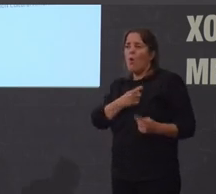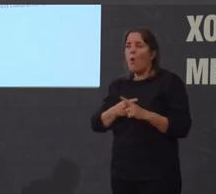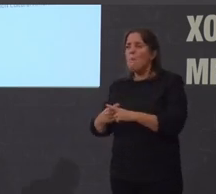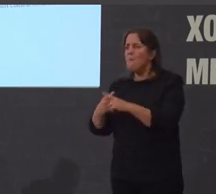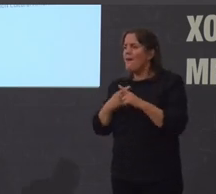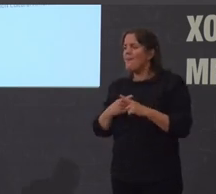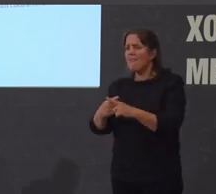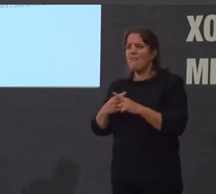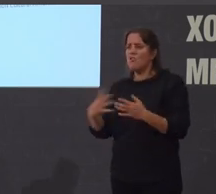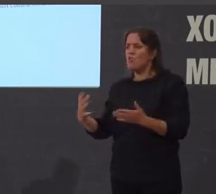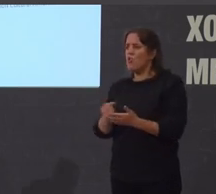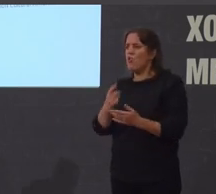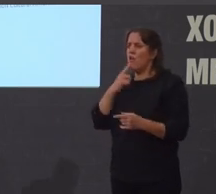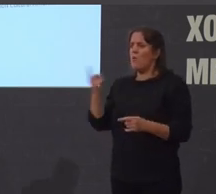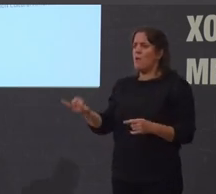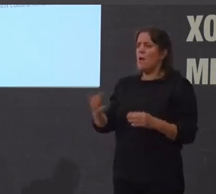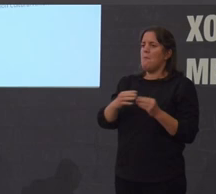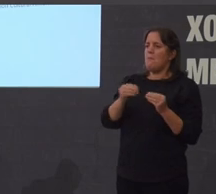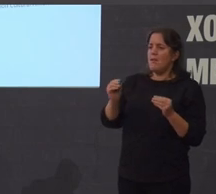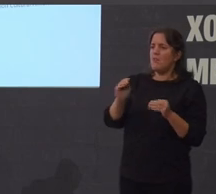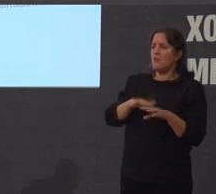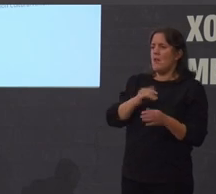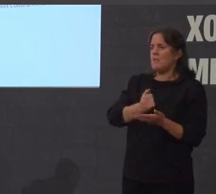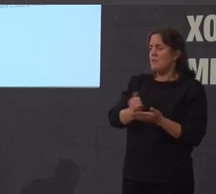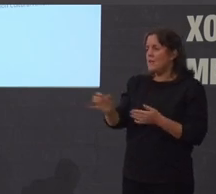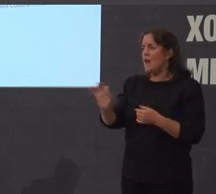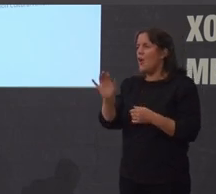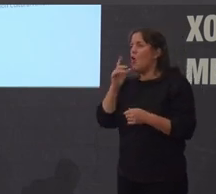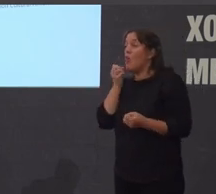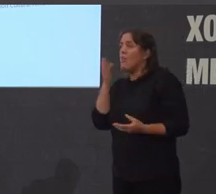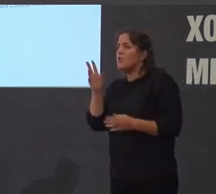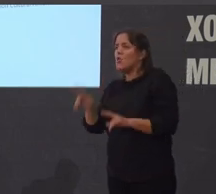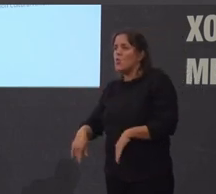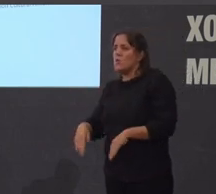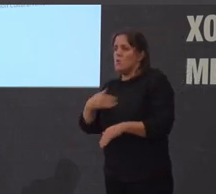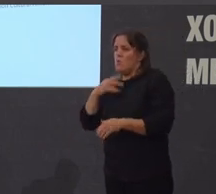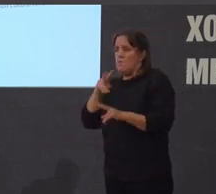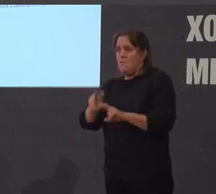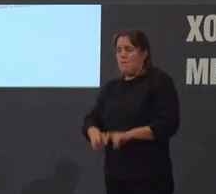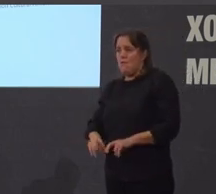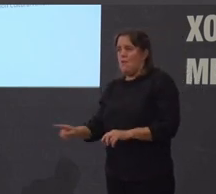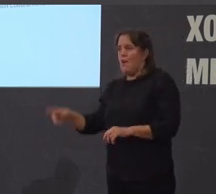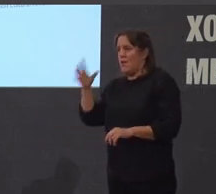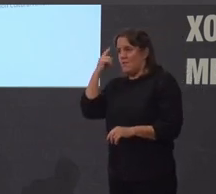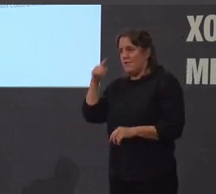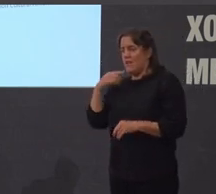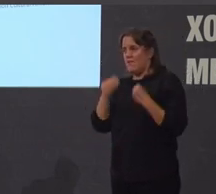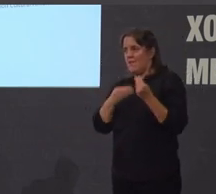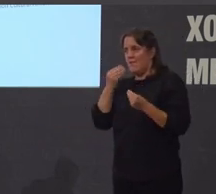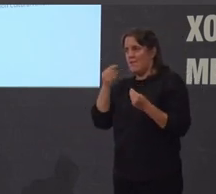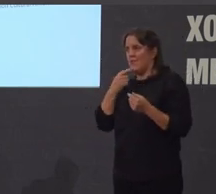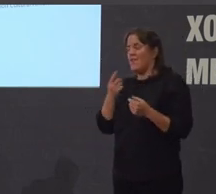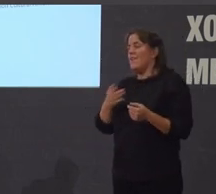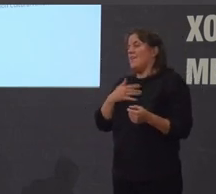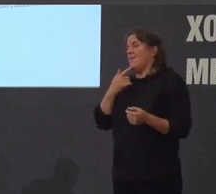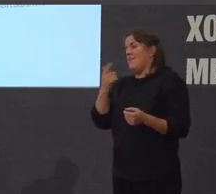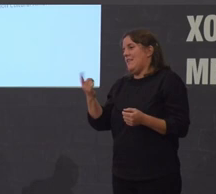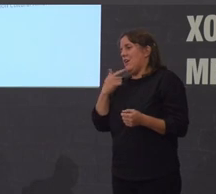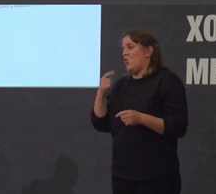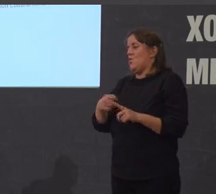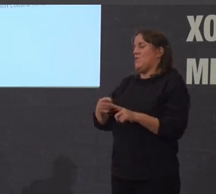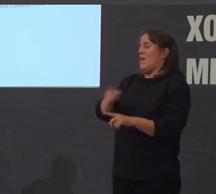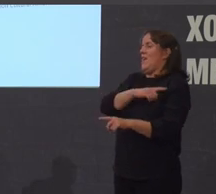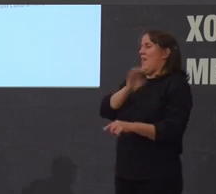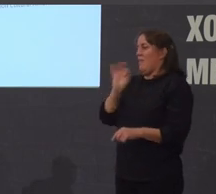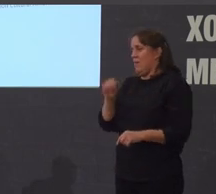desde unos pigmentos para segmentar hasta los últimos datos investigados sí que ahora está dando la cabeza queriendo decir que son una